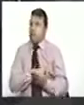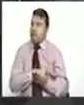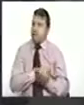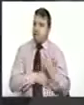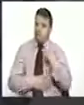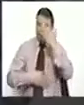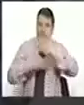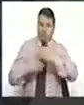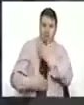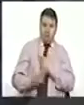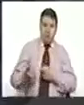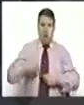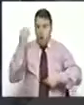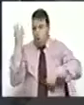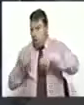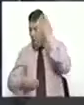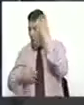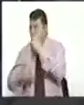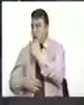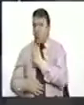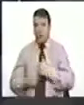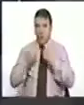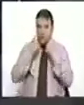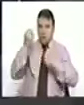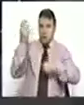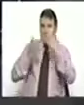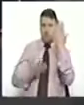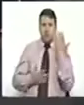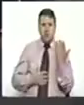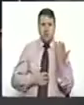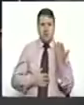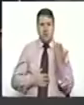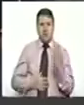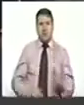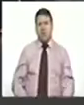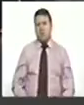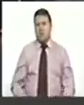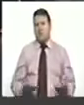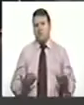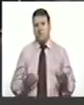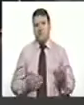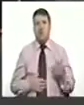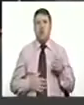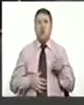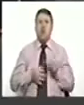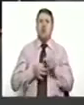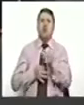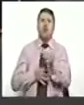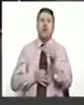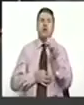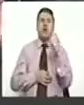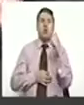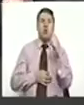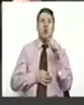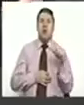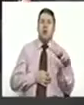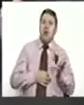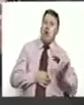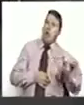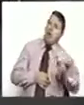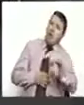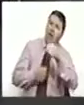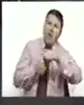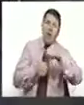prefirieron el derroche en el gobierno. La vía la soberanía. Para ir de Cúcuta a Arauca, hay que